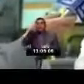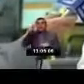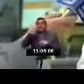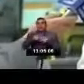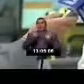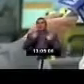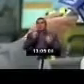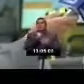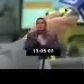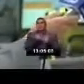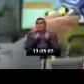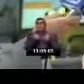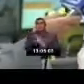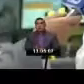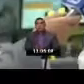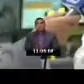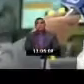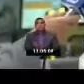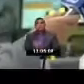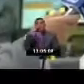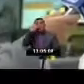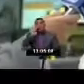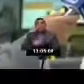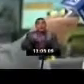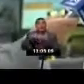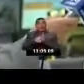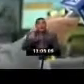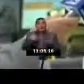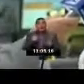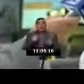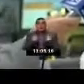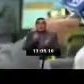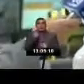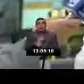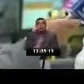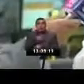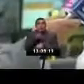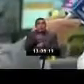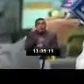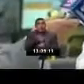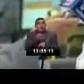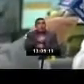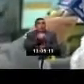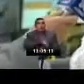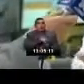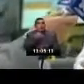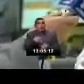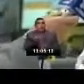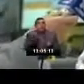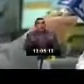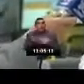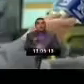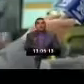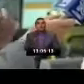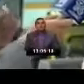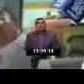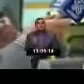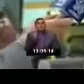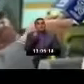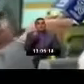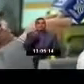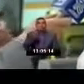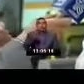una coherencia nacional. Porque si no, tendríamos a lo mejor cientos de ordenanzas que cada municipio puede a lo mejor determinar